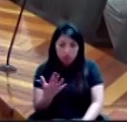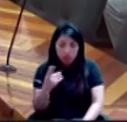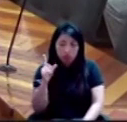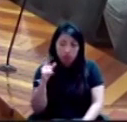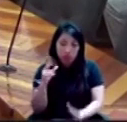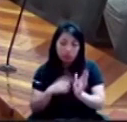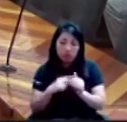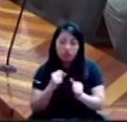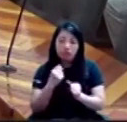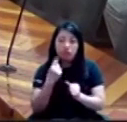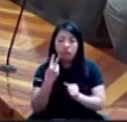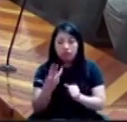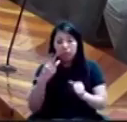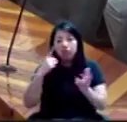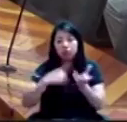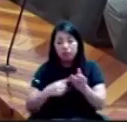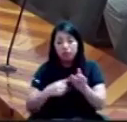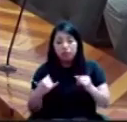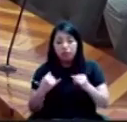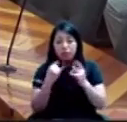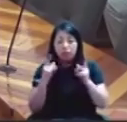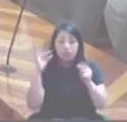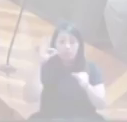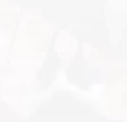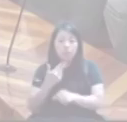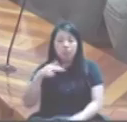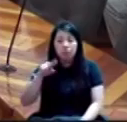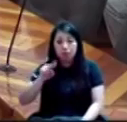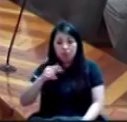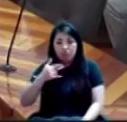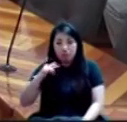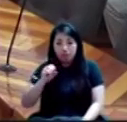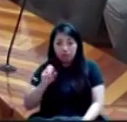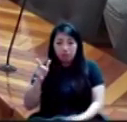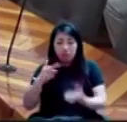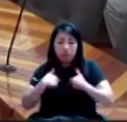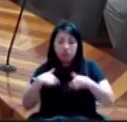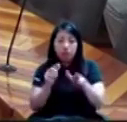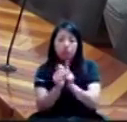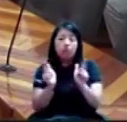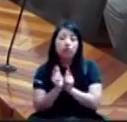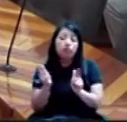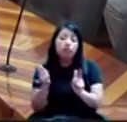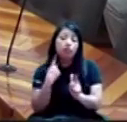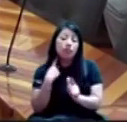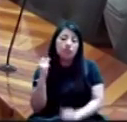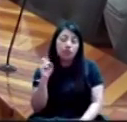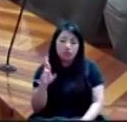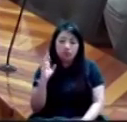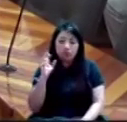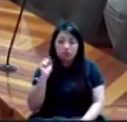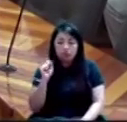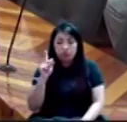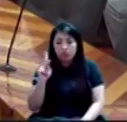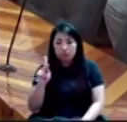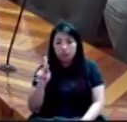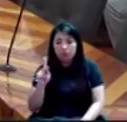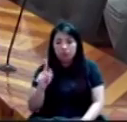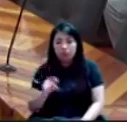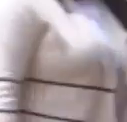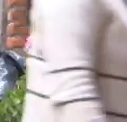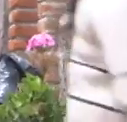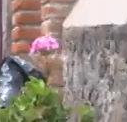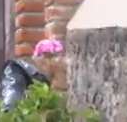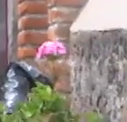al Congreso del Estado o bien a la Contraloría del Ejecutivo. En sesión extraordinaria, el órgano electoral precisó que el artículo 117 de la Ley